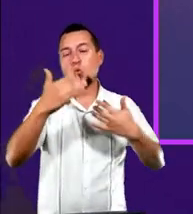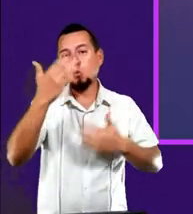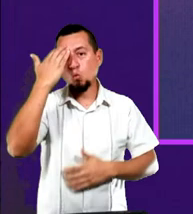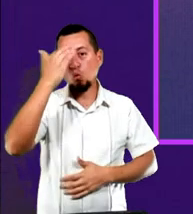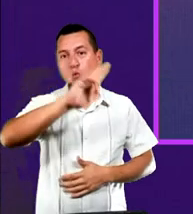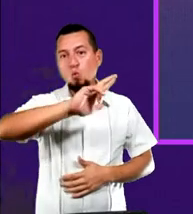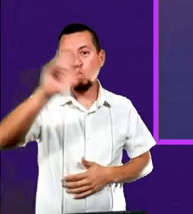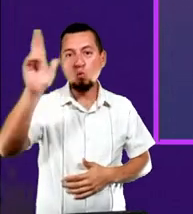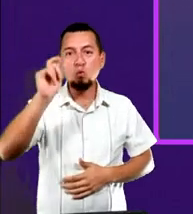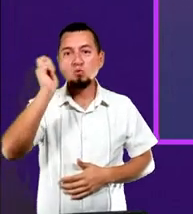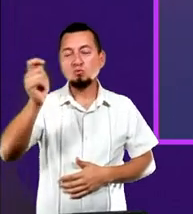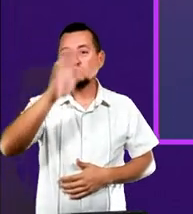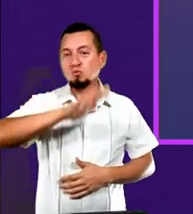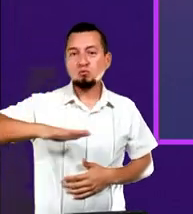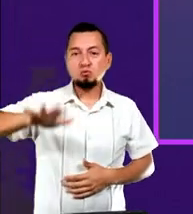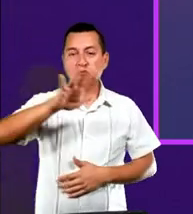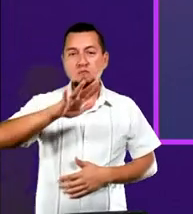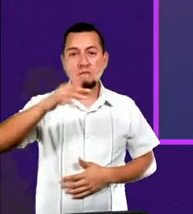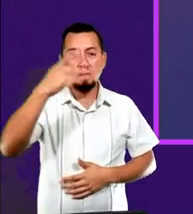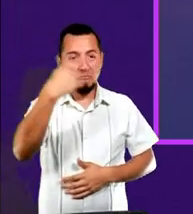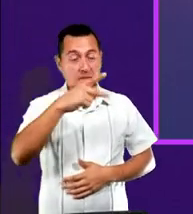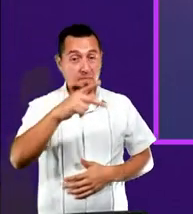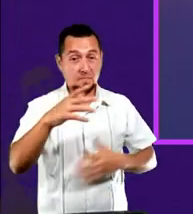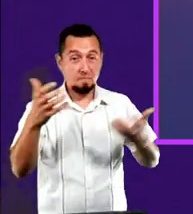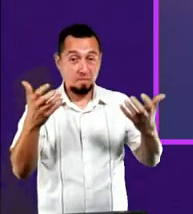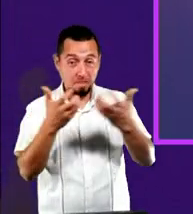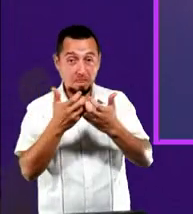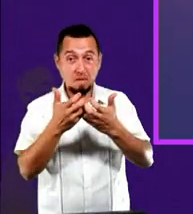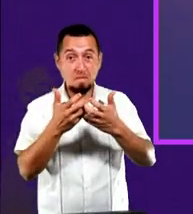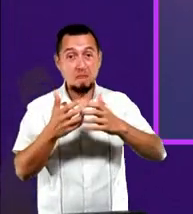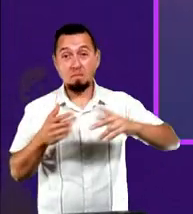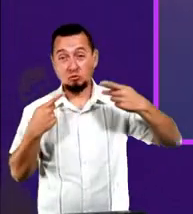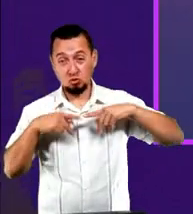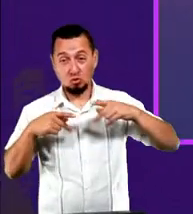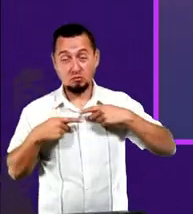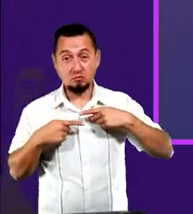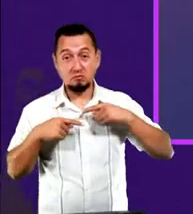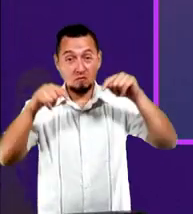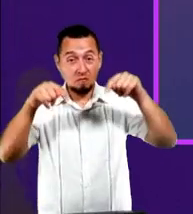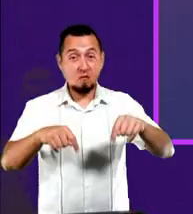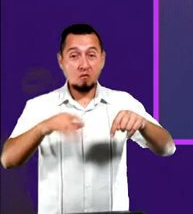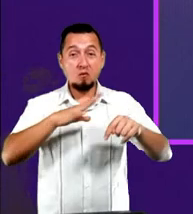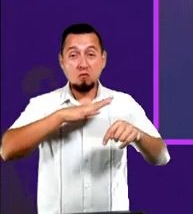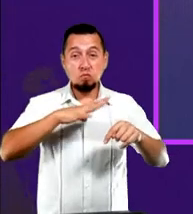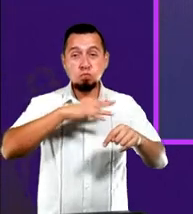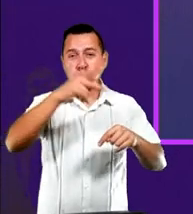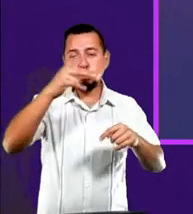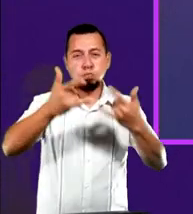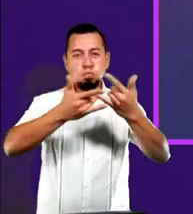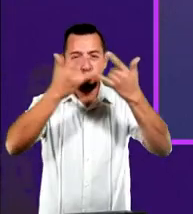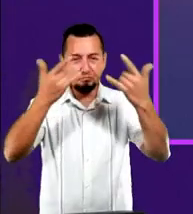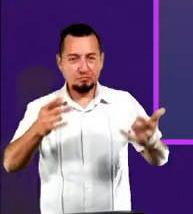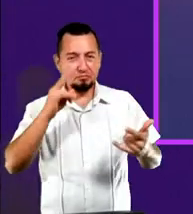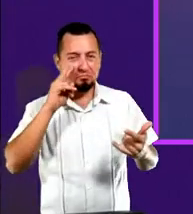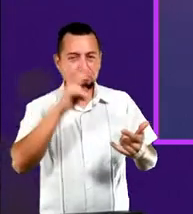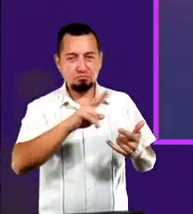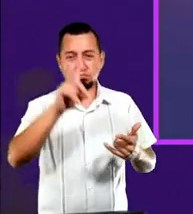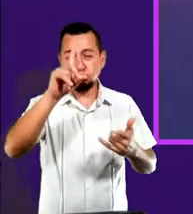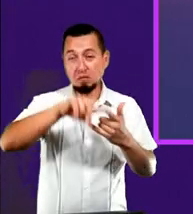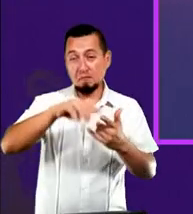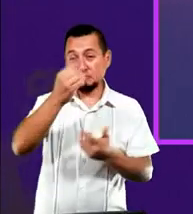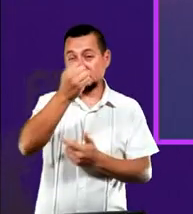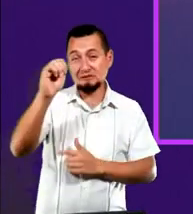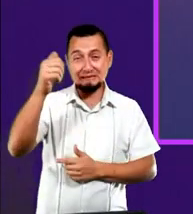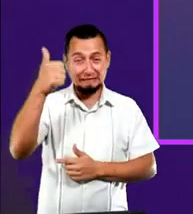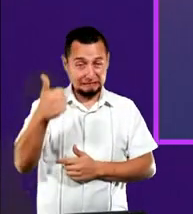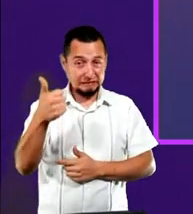la sociedad. Aquí están algunos hitos históricos. En 1906, el Club Deportivo